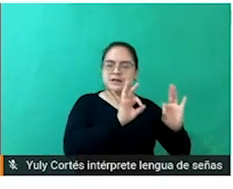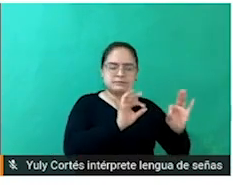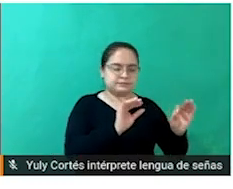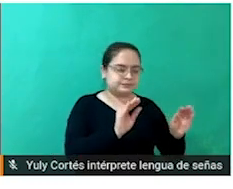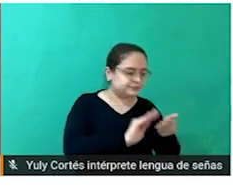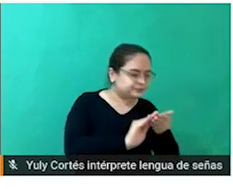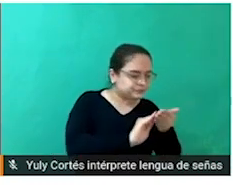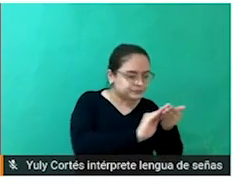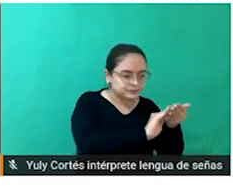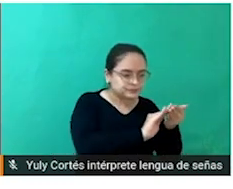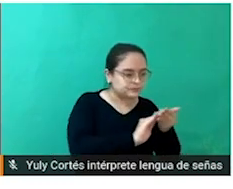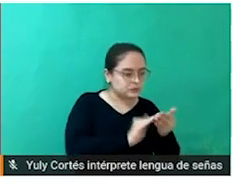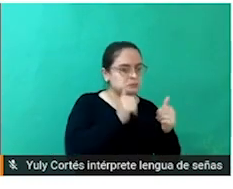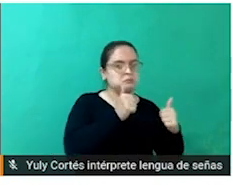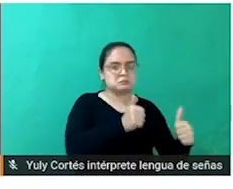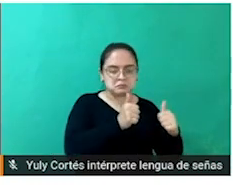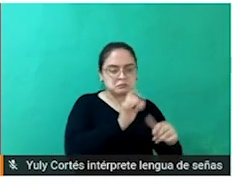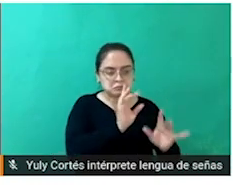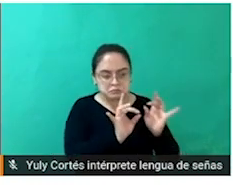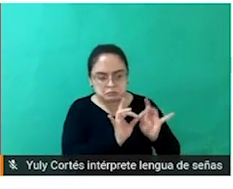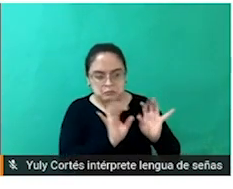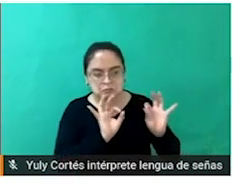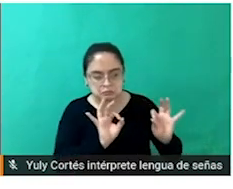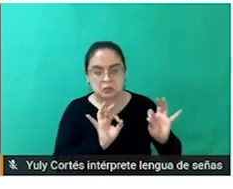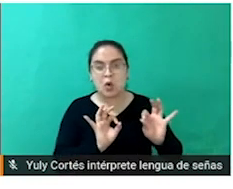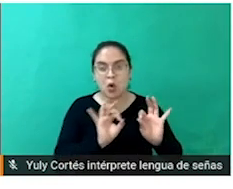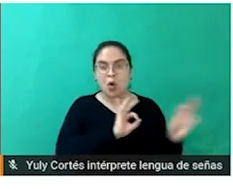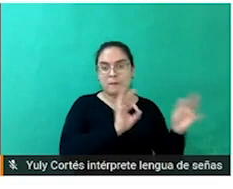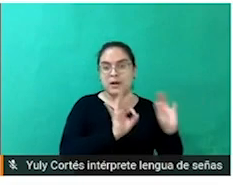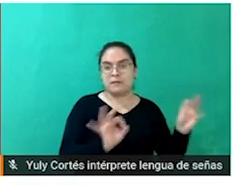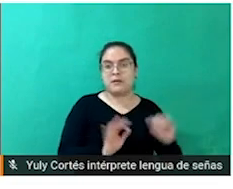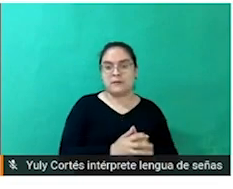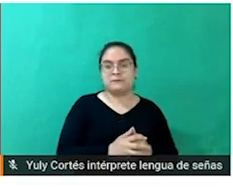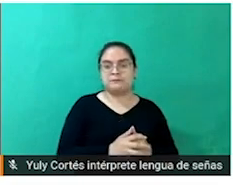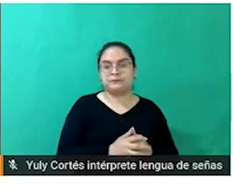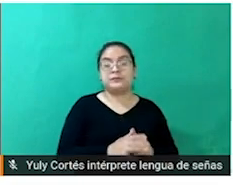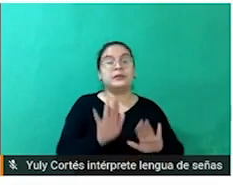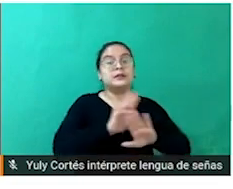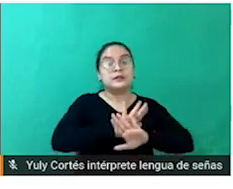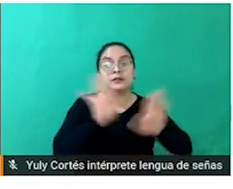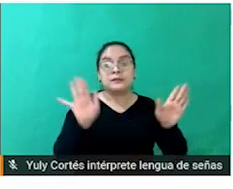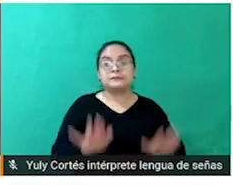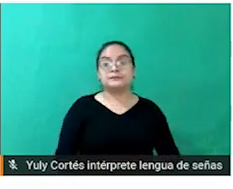las tolerancias estén correctas. Y luego vamos a